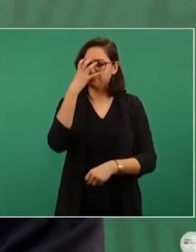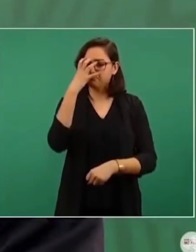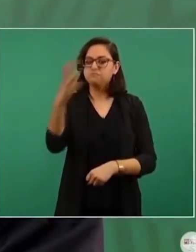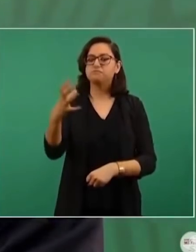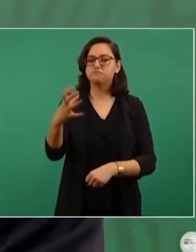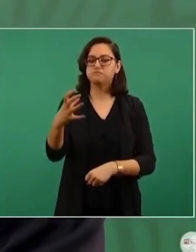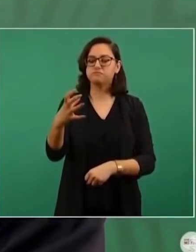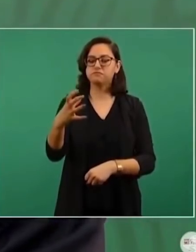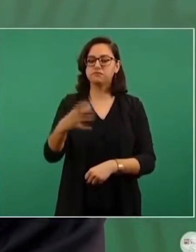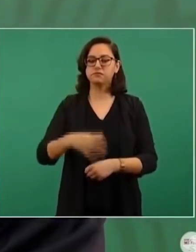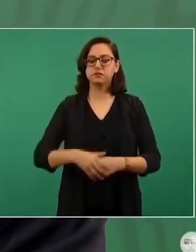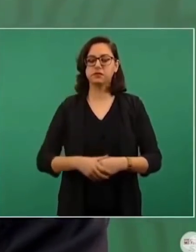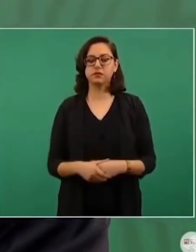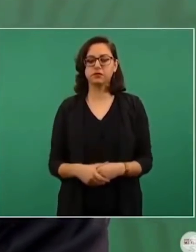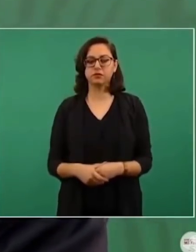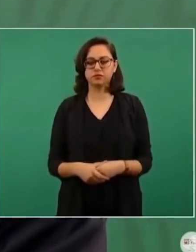Ya